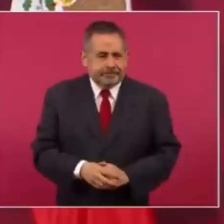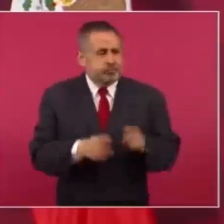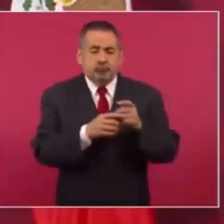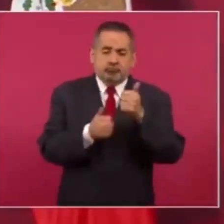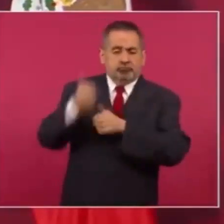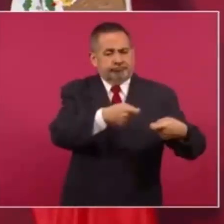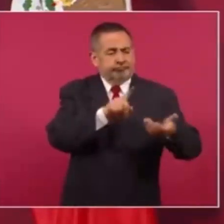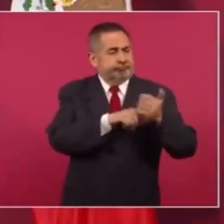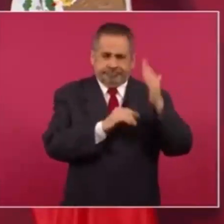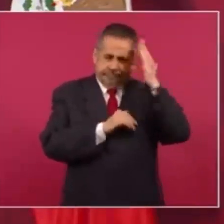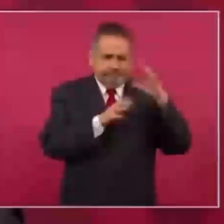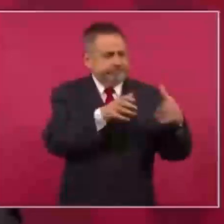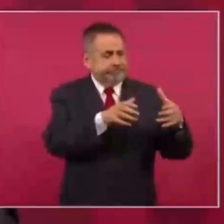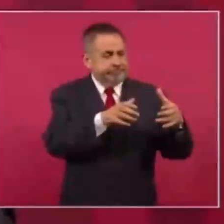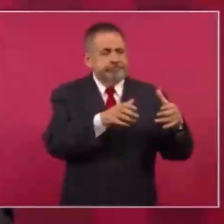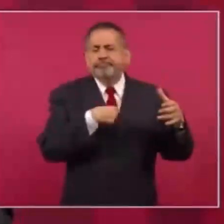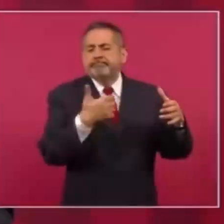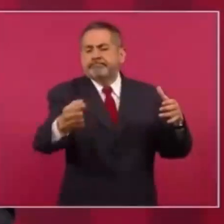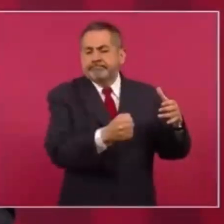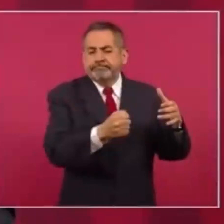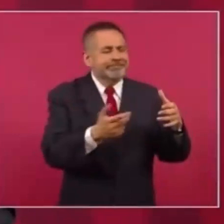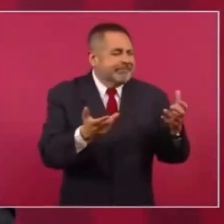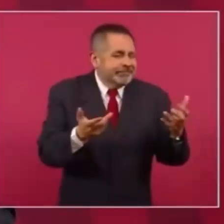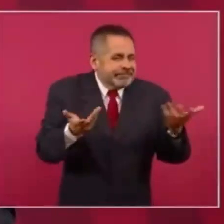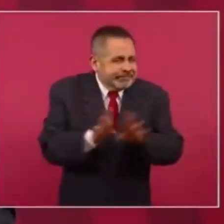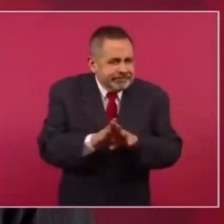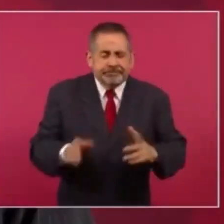un supremo poder conservador, que es el que va a elegir.